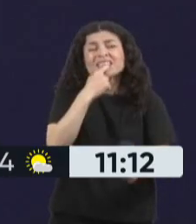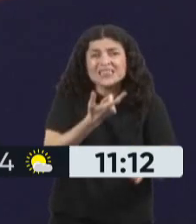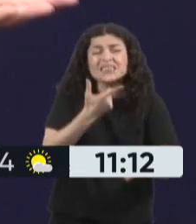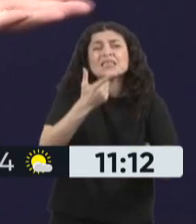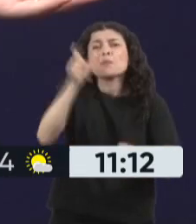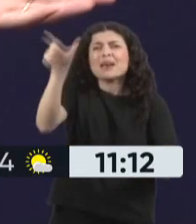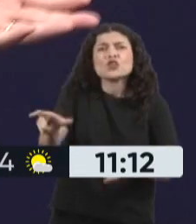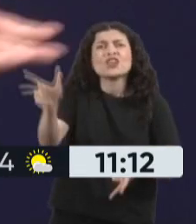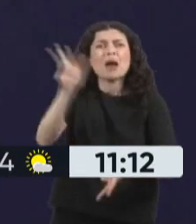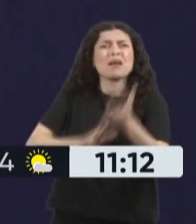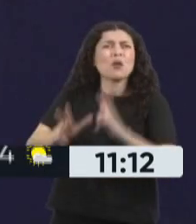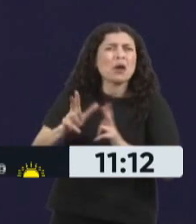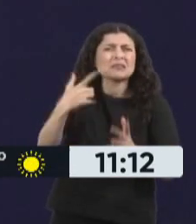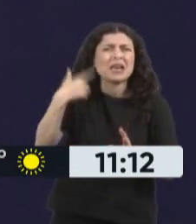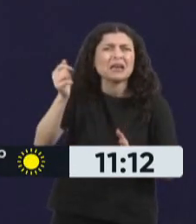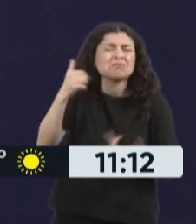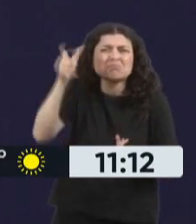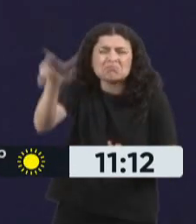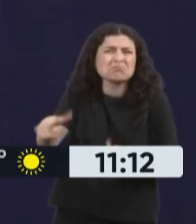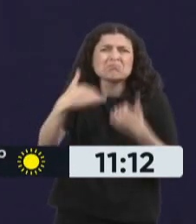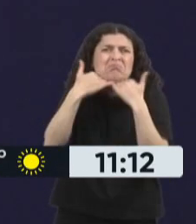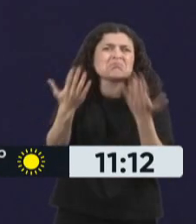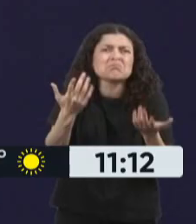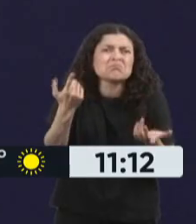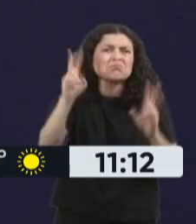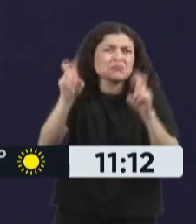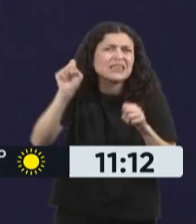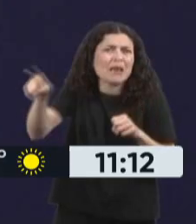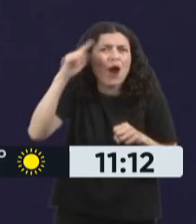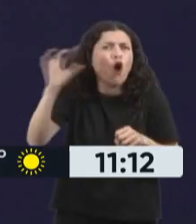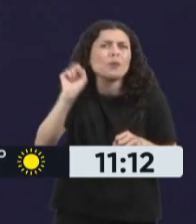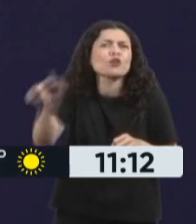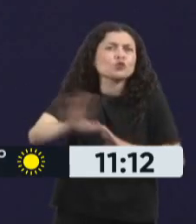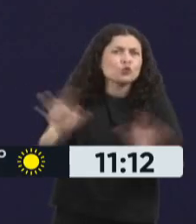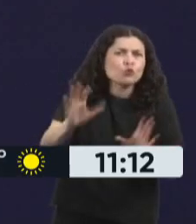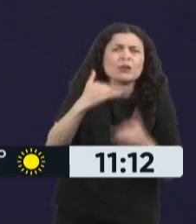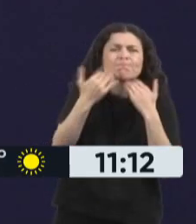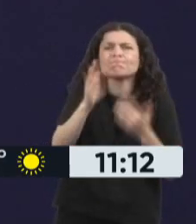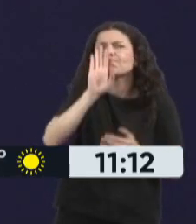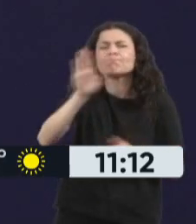persona que nombraste, la verdad que no es un tema nuestro, preguntarle a él qué es lo que quiso decir o no.